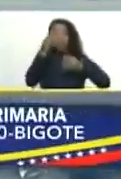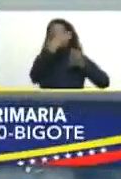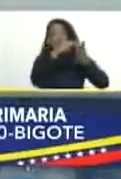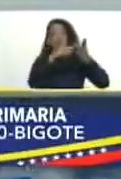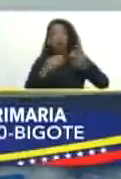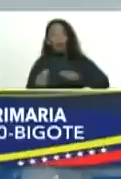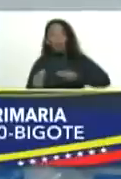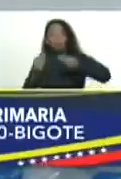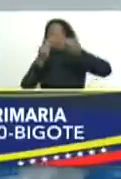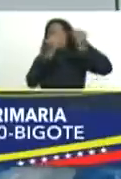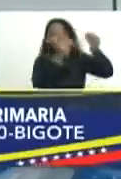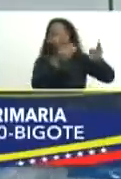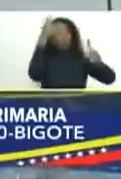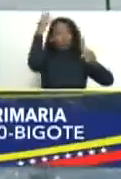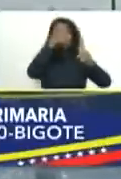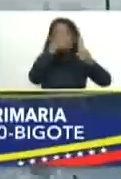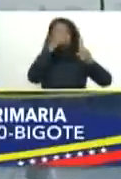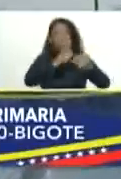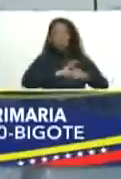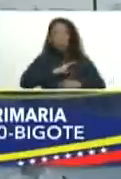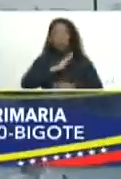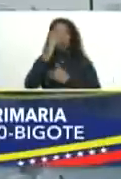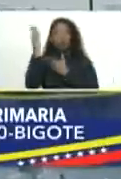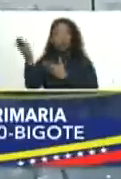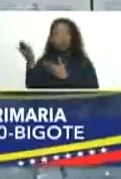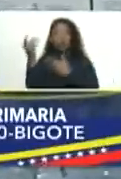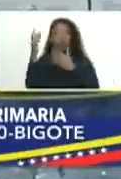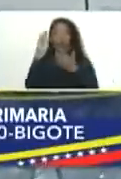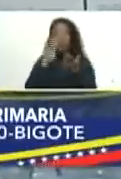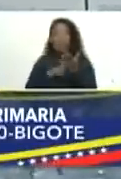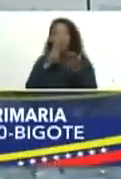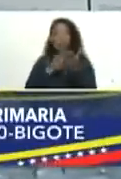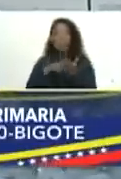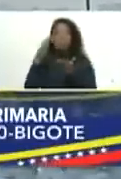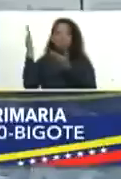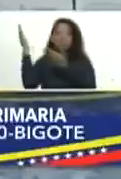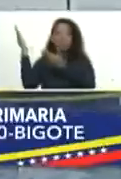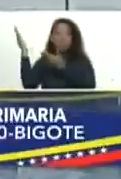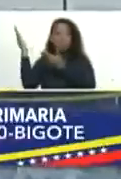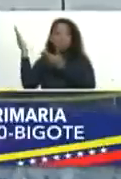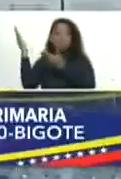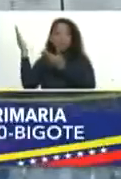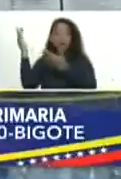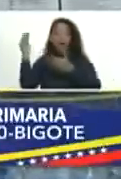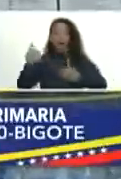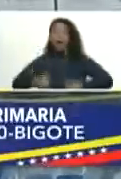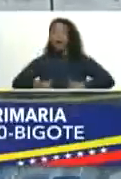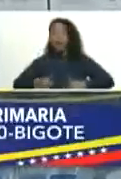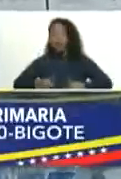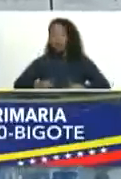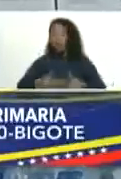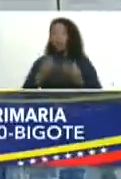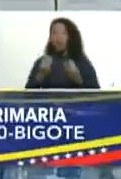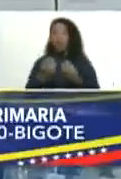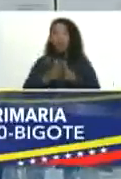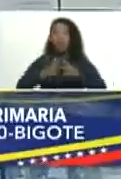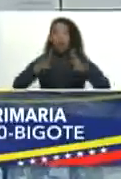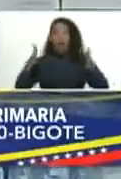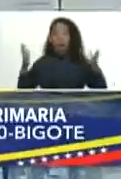de insumos por instrucciones suyas. De verdad que esto ha sido también un gran esfuerzo, presidente, de mucha